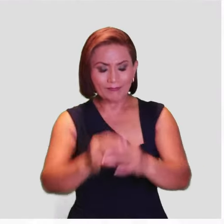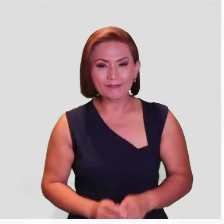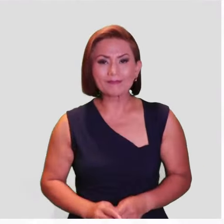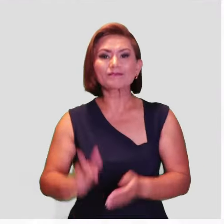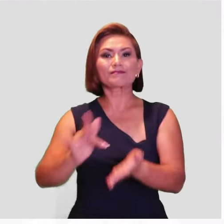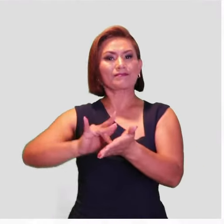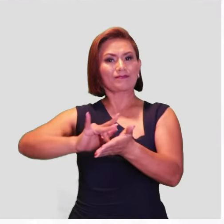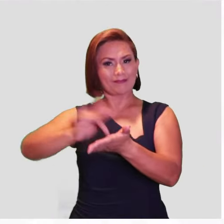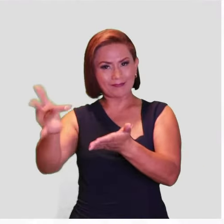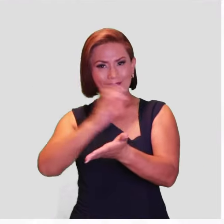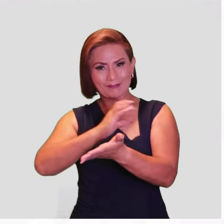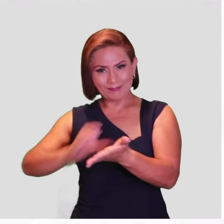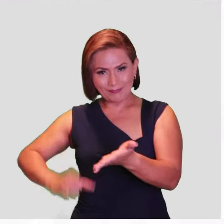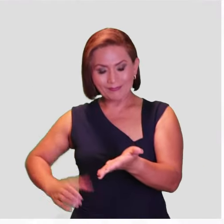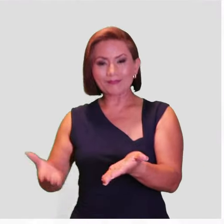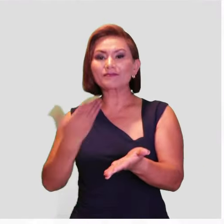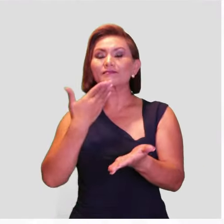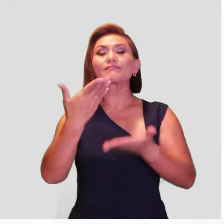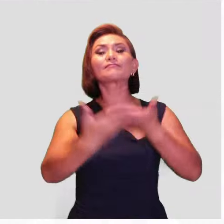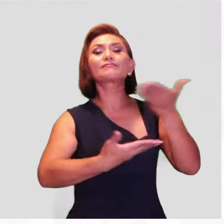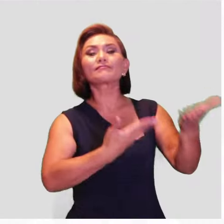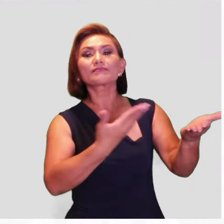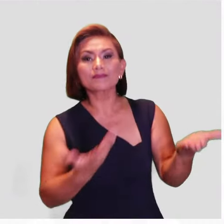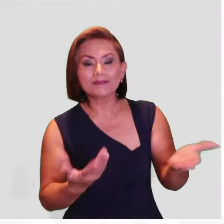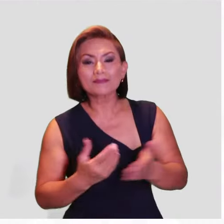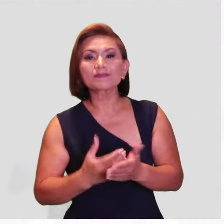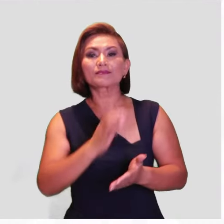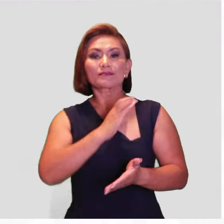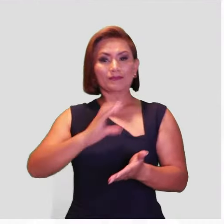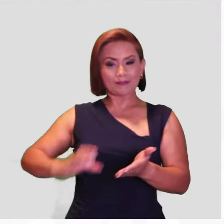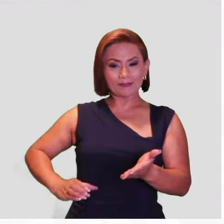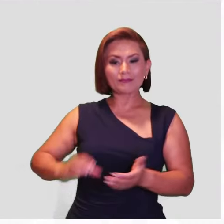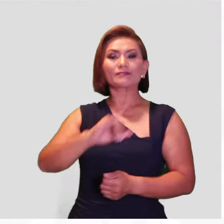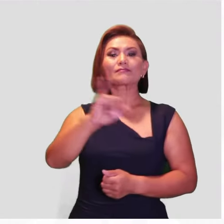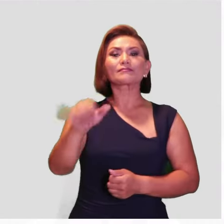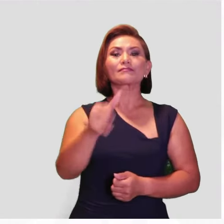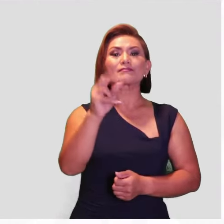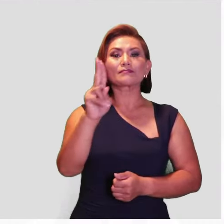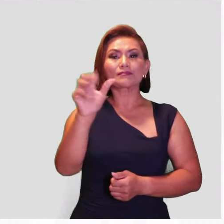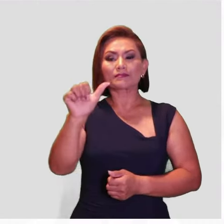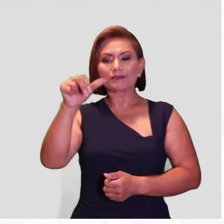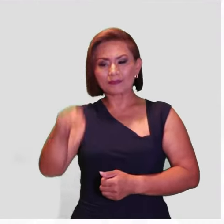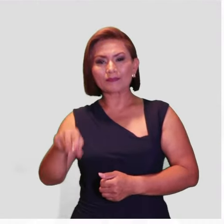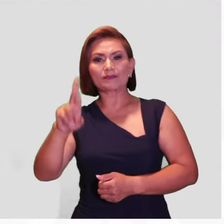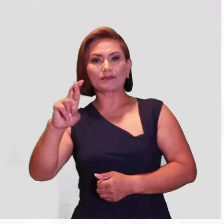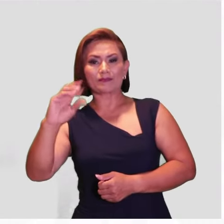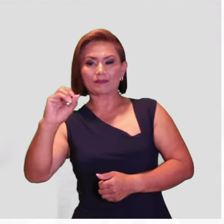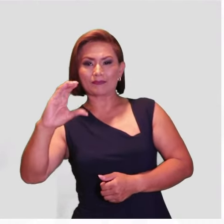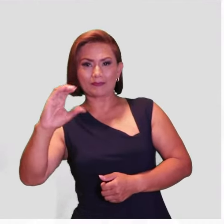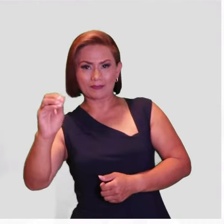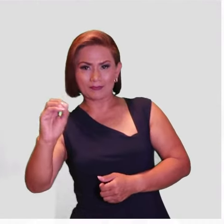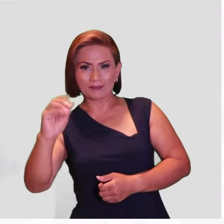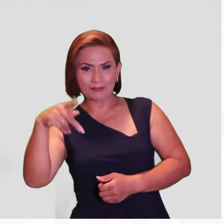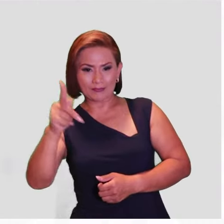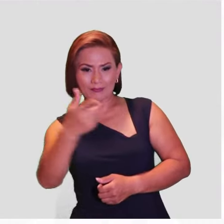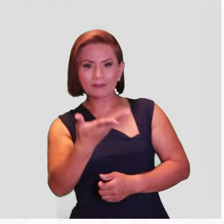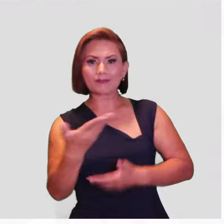Gracias, candidato. A continuación, cedemos el uso de la voz al candidato Juan Roque de Querétaro Seguro. Adelante,